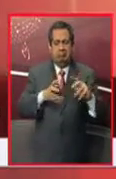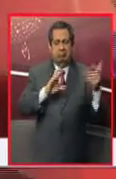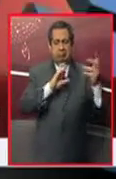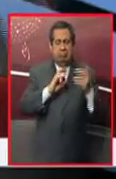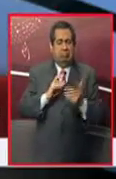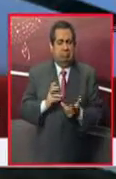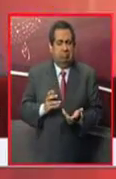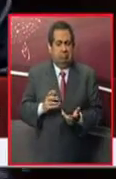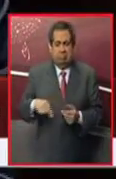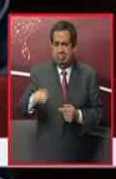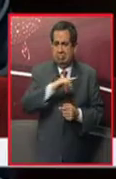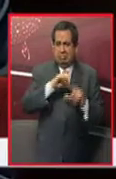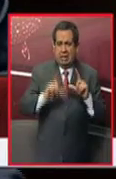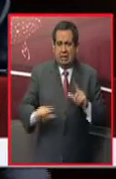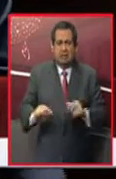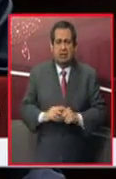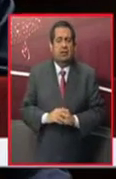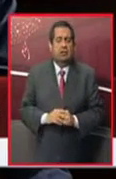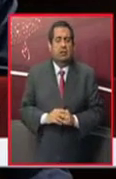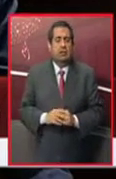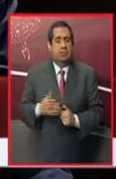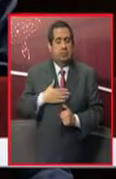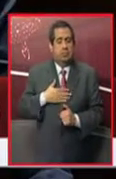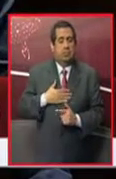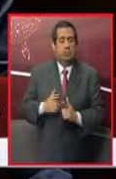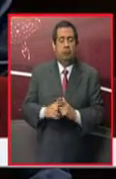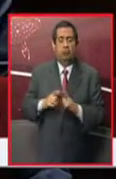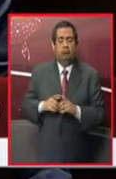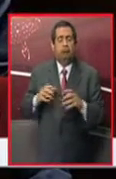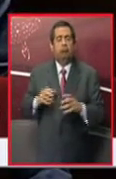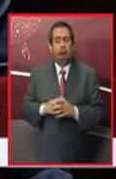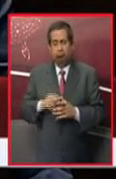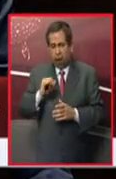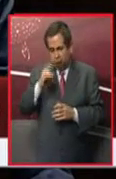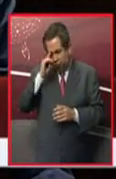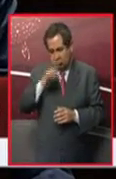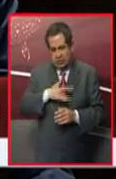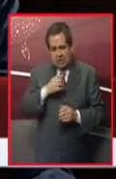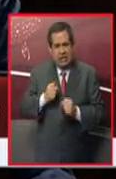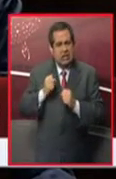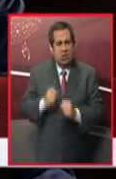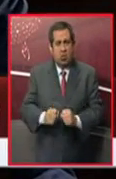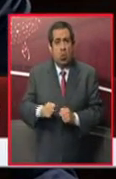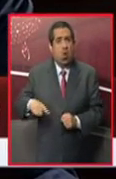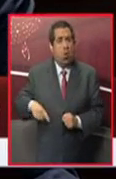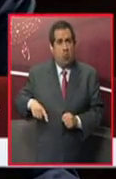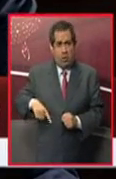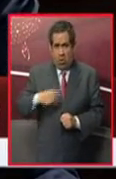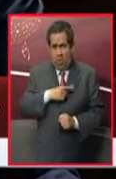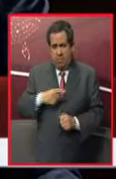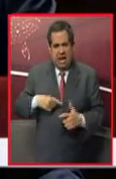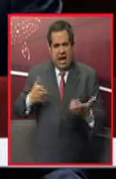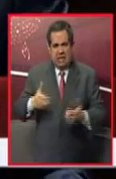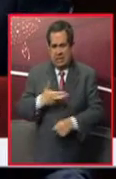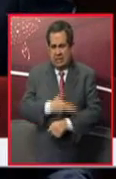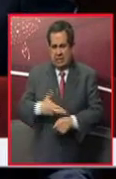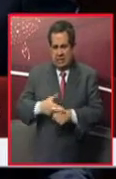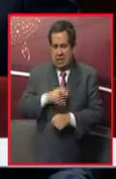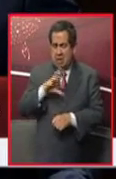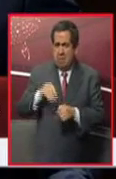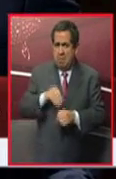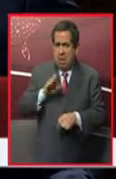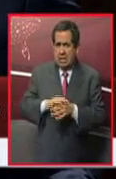nuestro país. Esta fracción parlamentaria está convencida que el Estado debe de actuar de manera